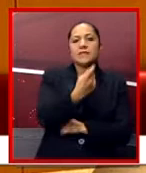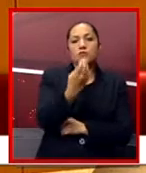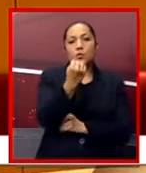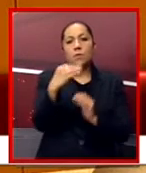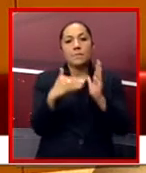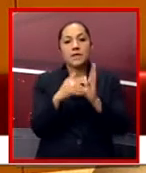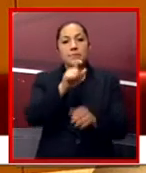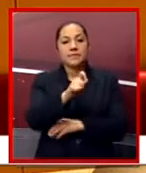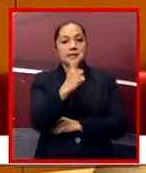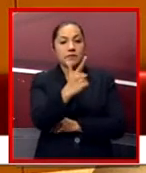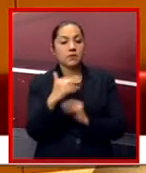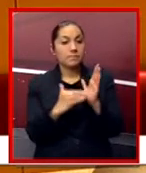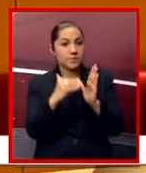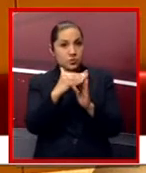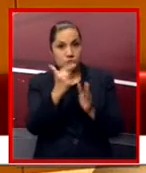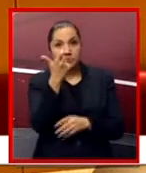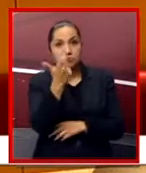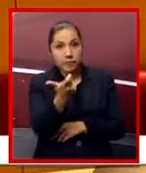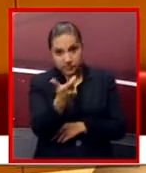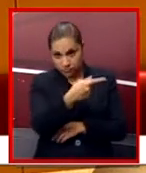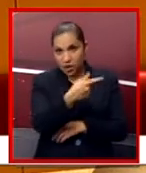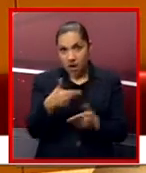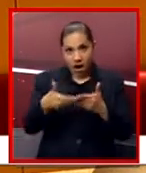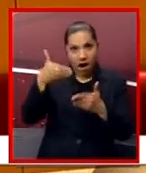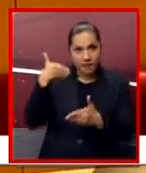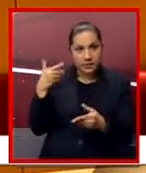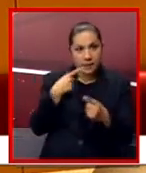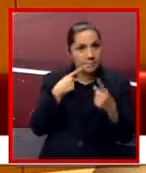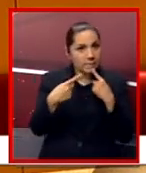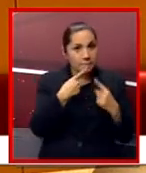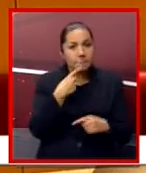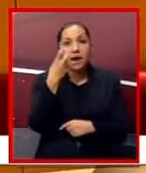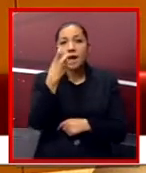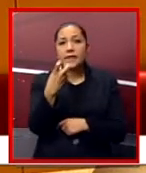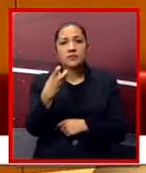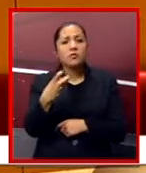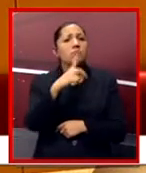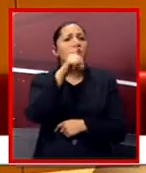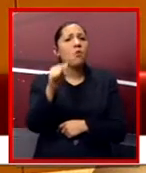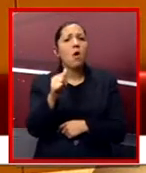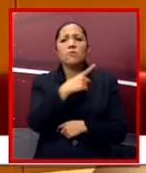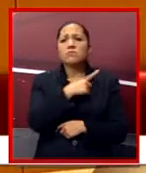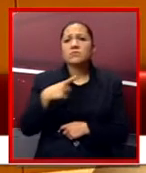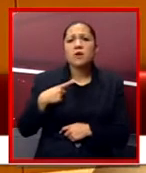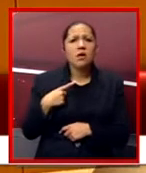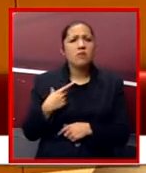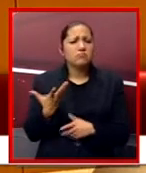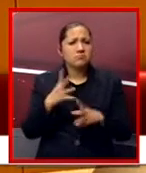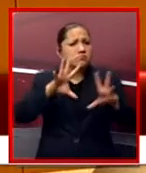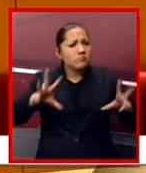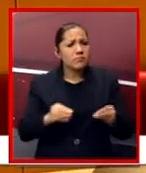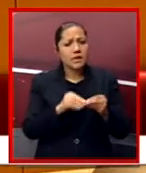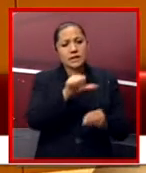109.027 millones de pesos anteriormente mencionados, para hacer un total de